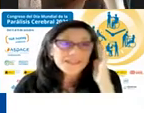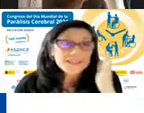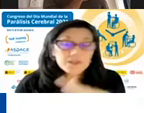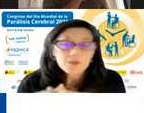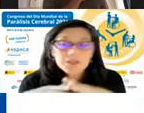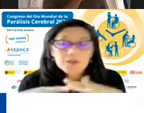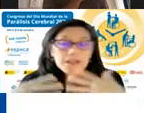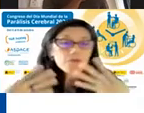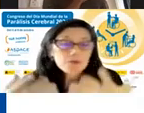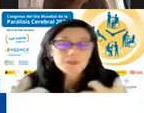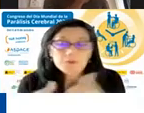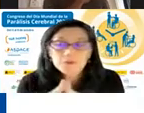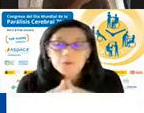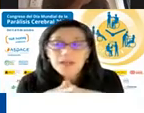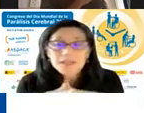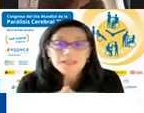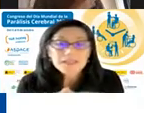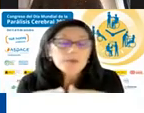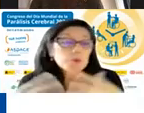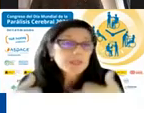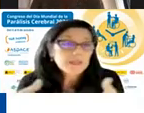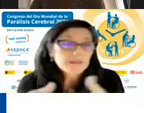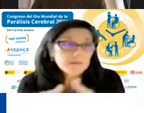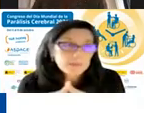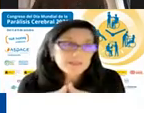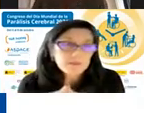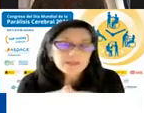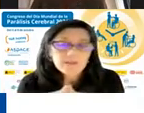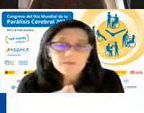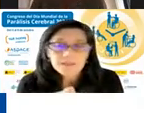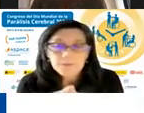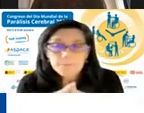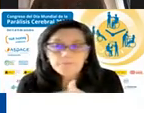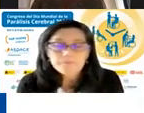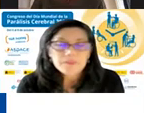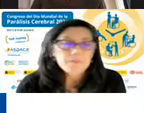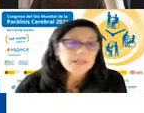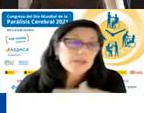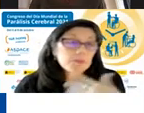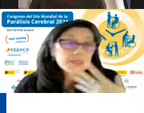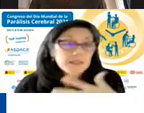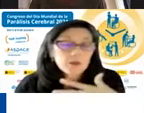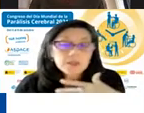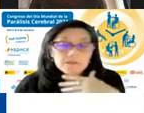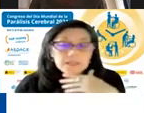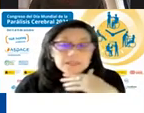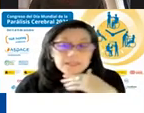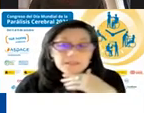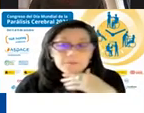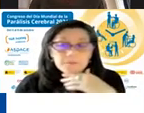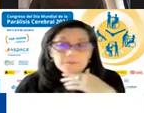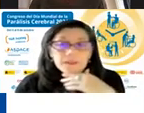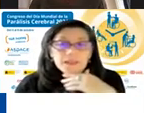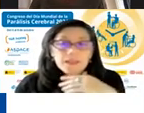pesar de que este congreso tenga un formato virtual, tenéis la oportunidad de participar activamente. Para ello podéis hacerlo a través del